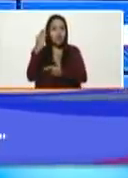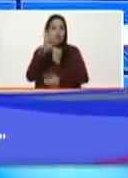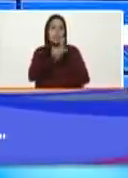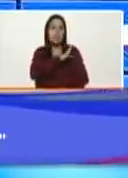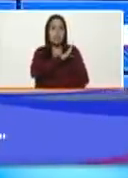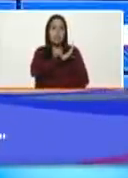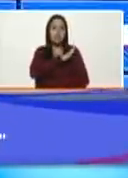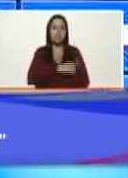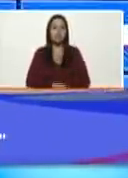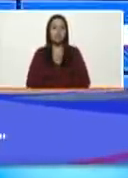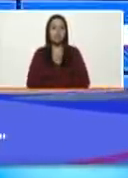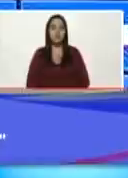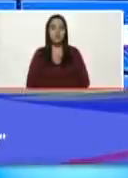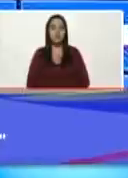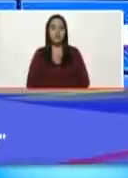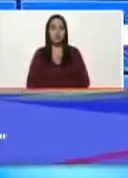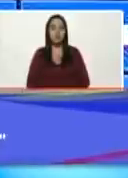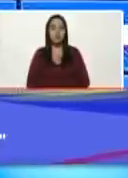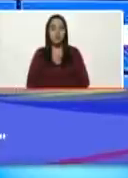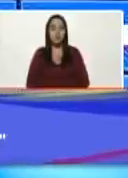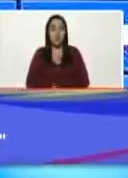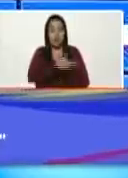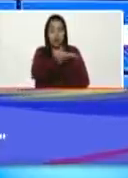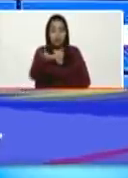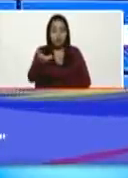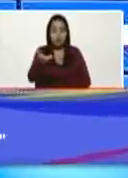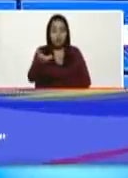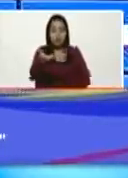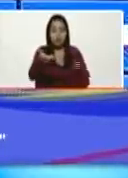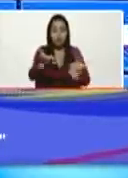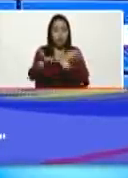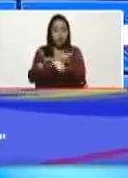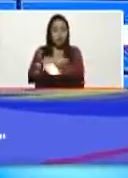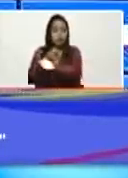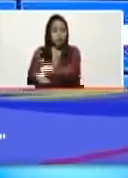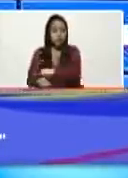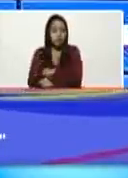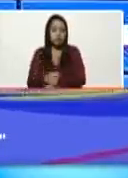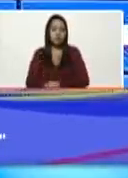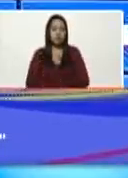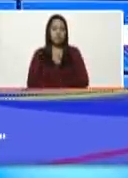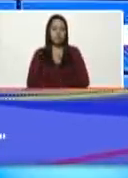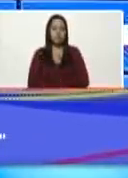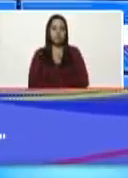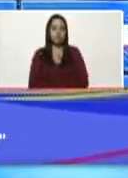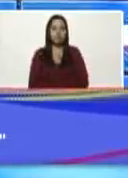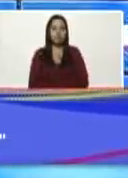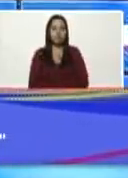tengamos estas cohortes de graduandos y graduandas.